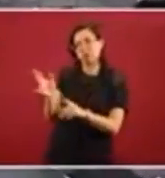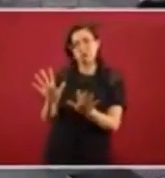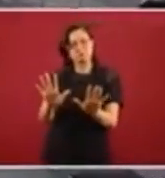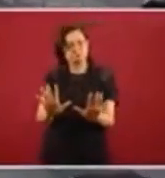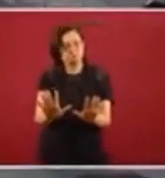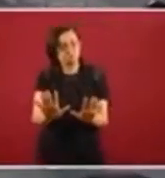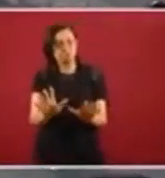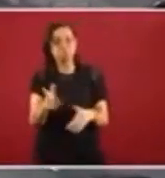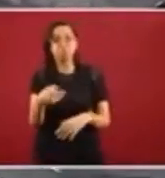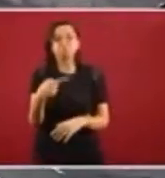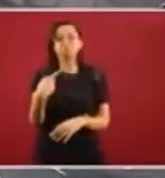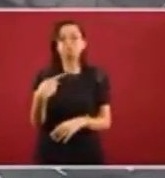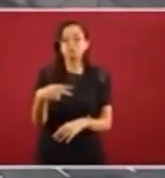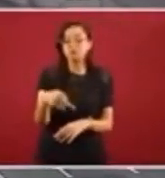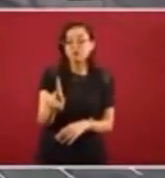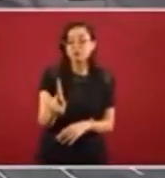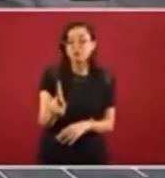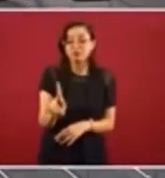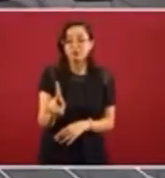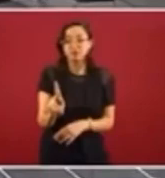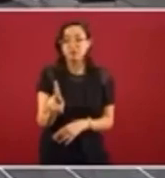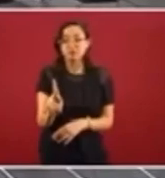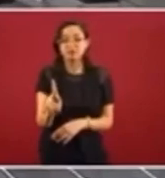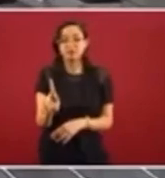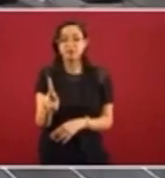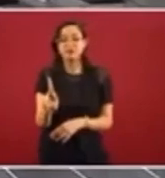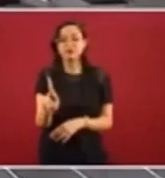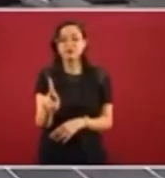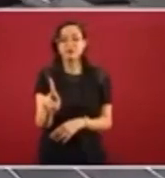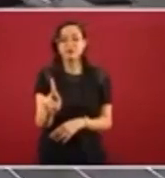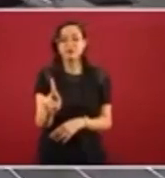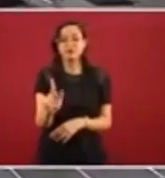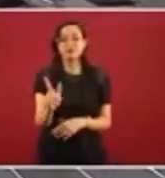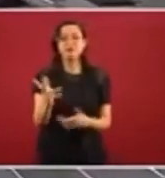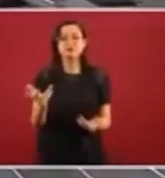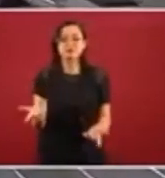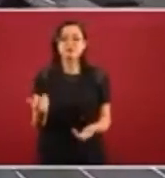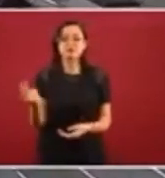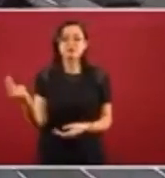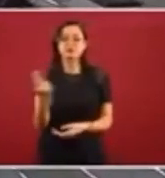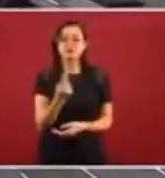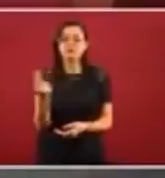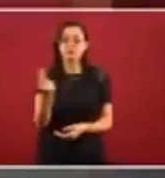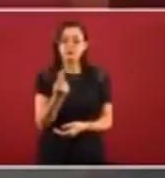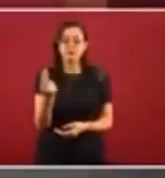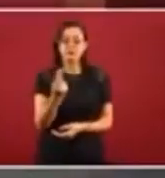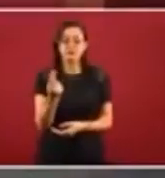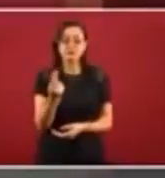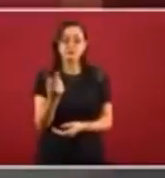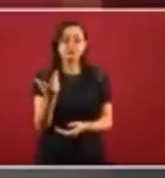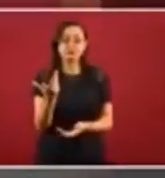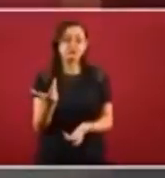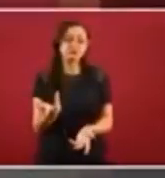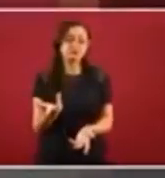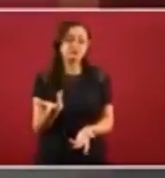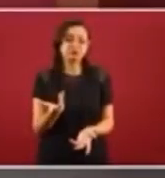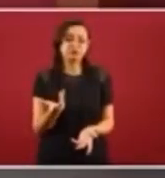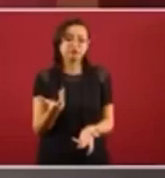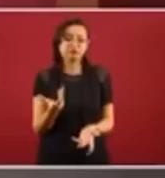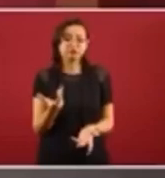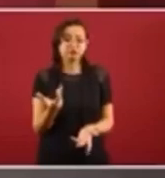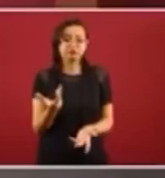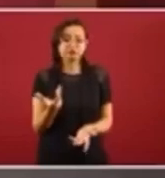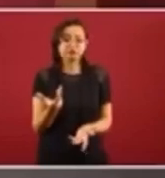ayuda mucho el que se compre lo que se va